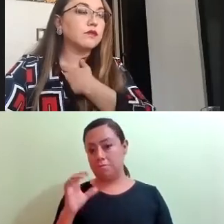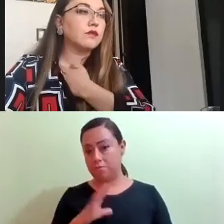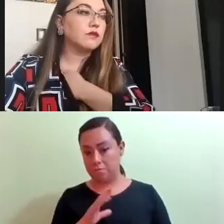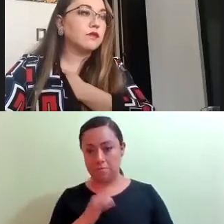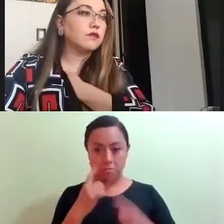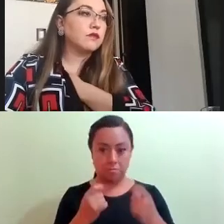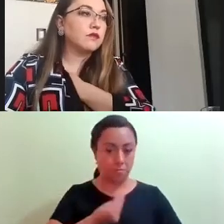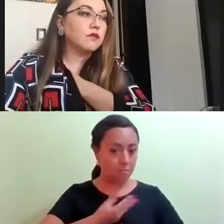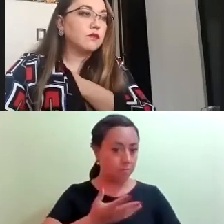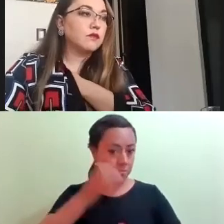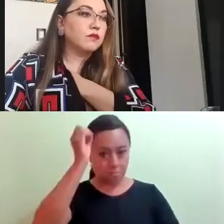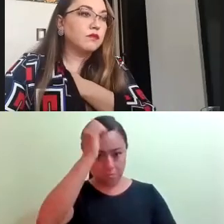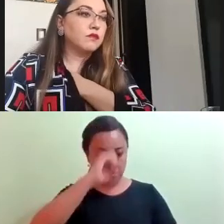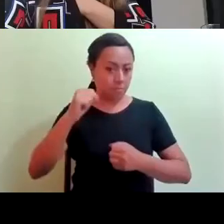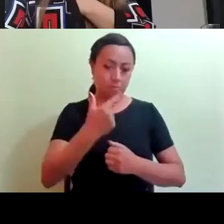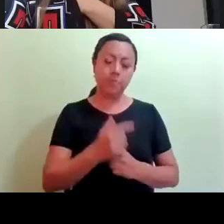comentario?